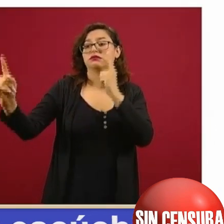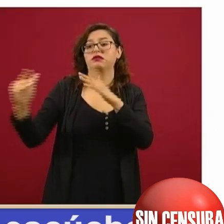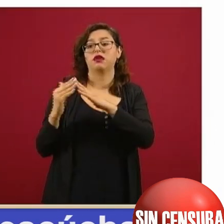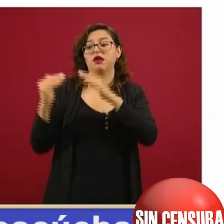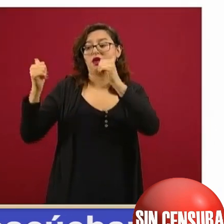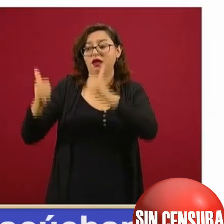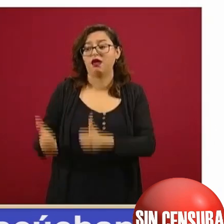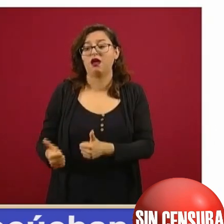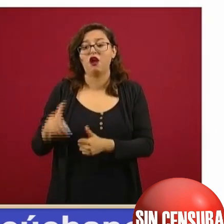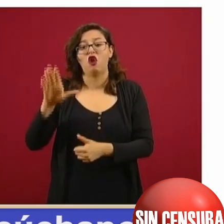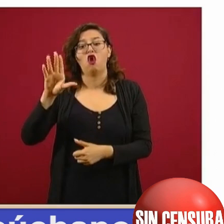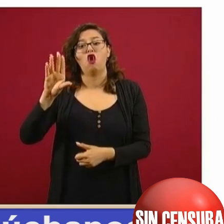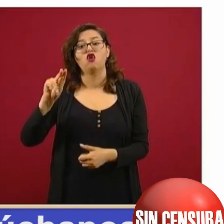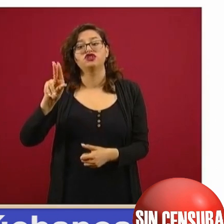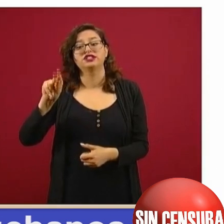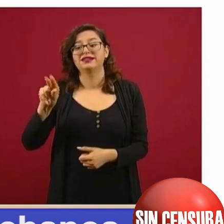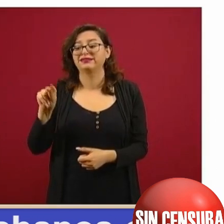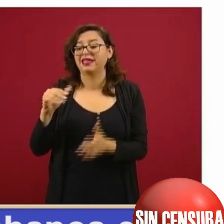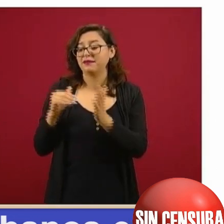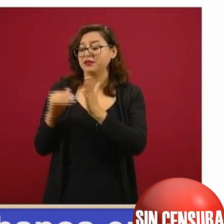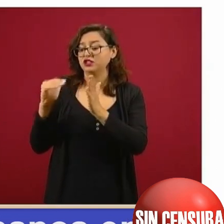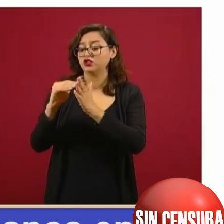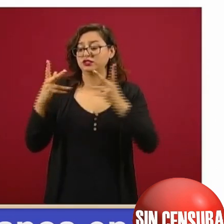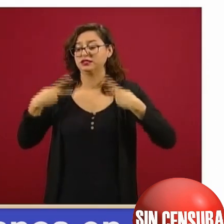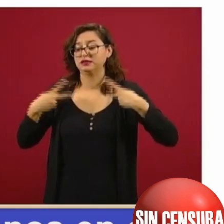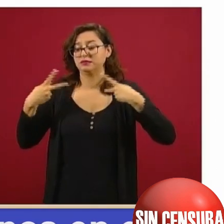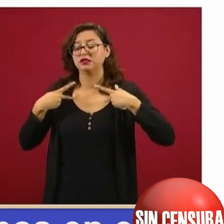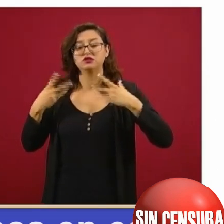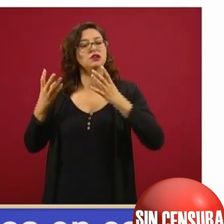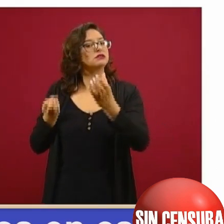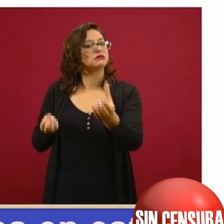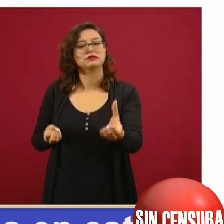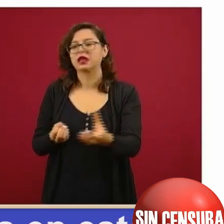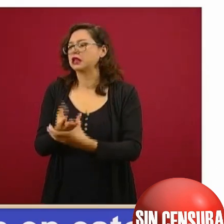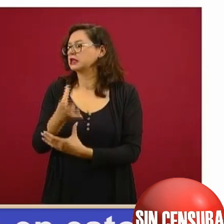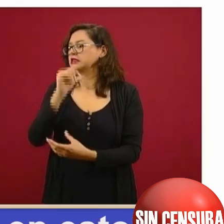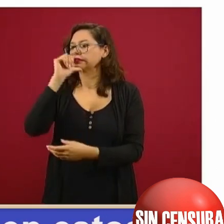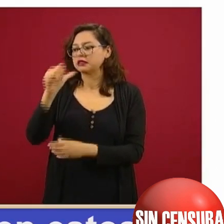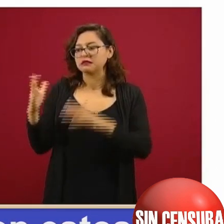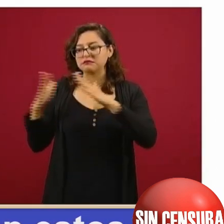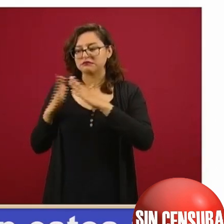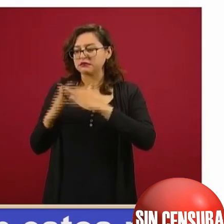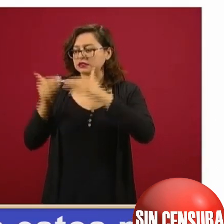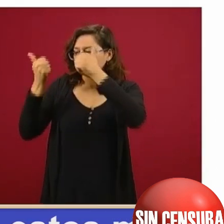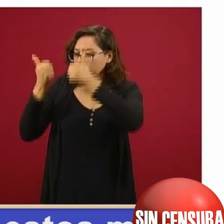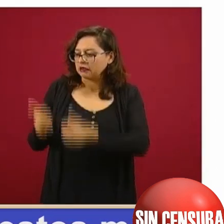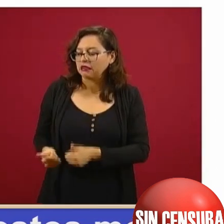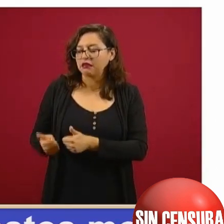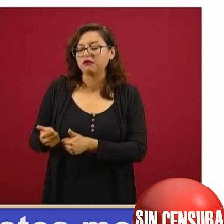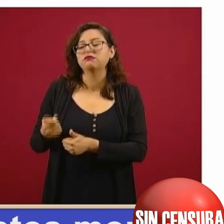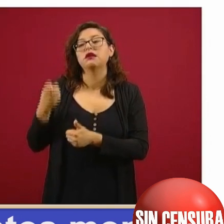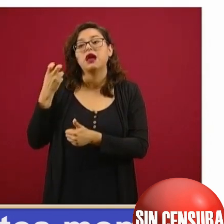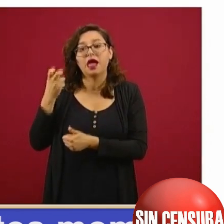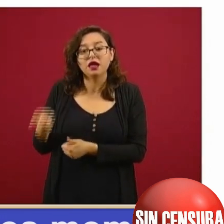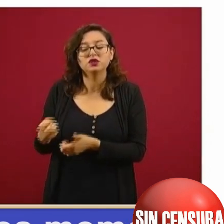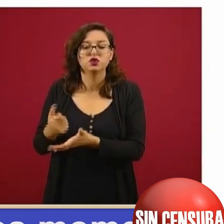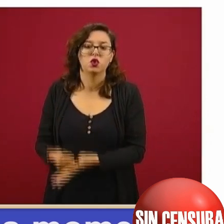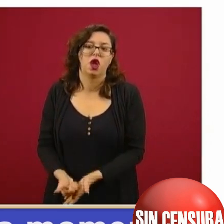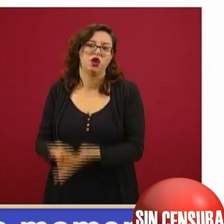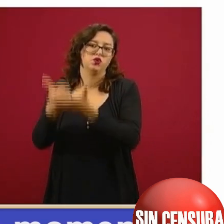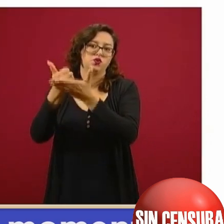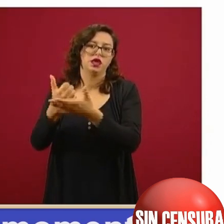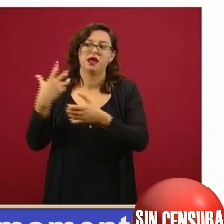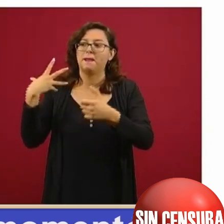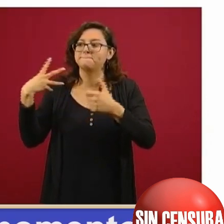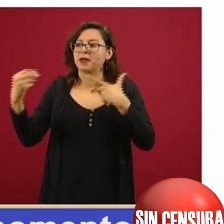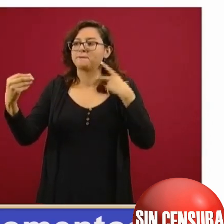que cerca de 80 millones de personas estuvieran fuera del espacio público, y esto logró que no tuviéramos una velocidad